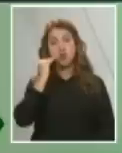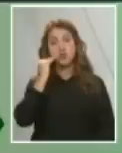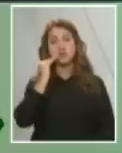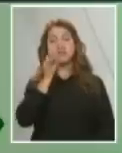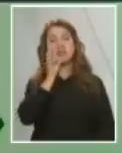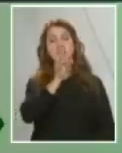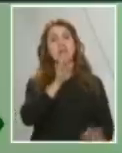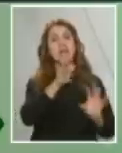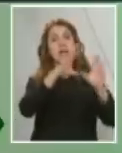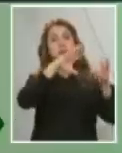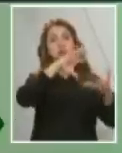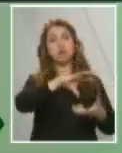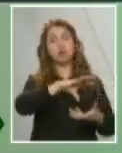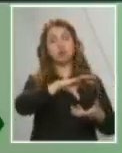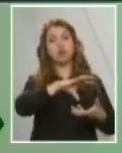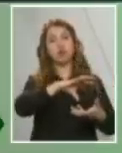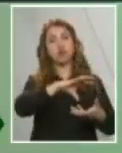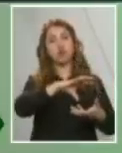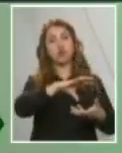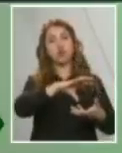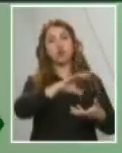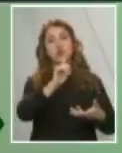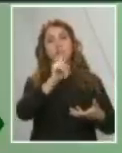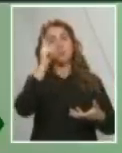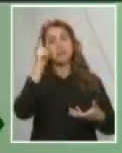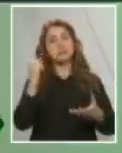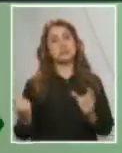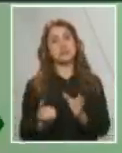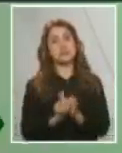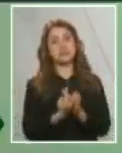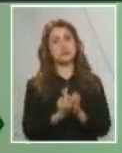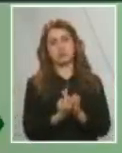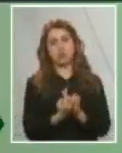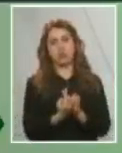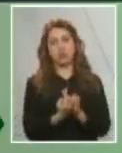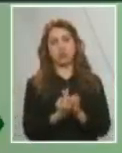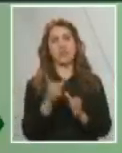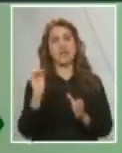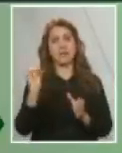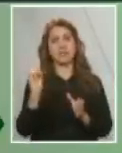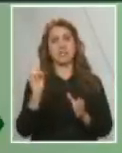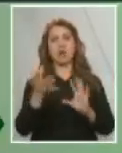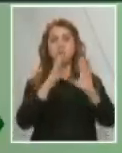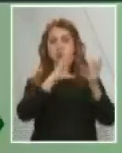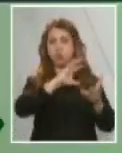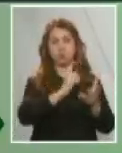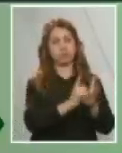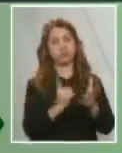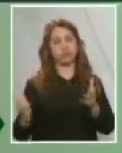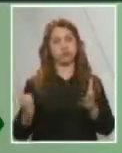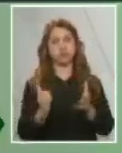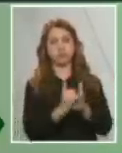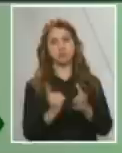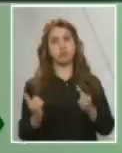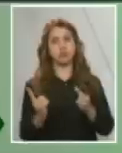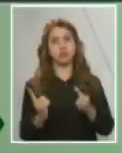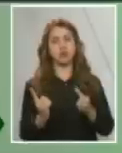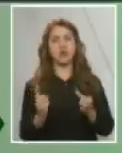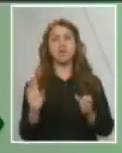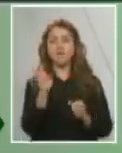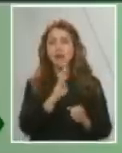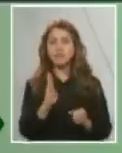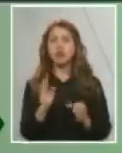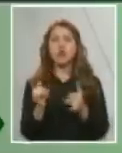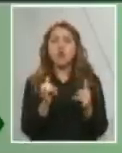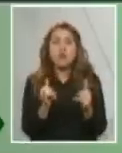mundo, no es, ¿qué harías si el mundo no estuviera pensado para ti? No está pensado para un niño con discapacidad en algo tan básico como jugar.